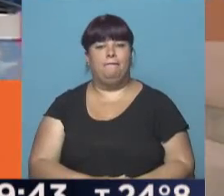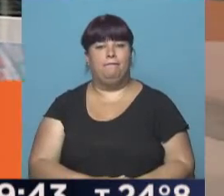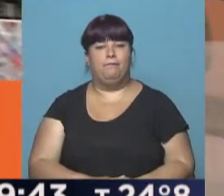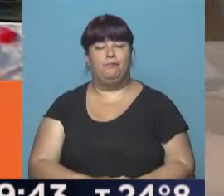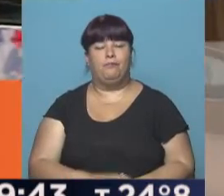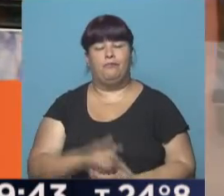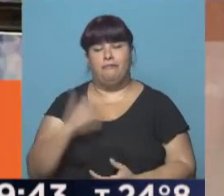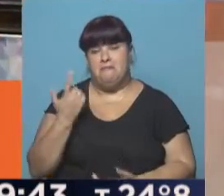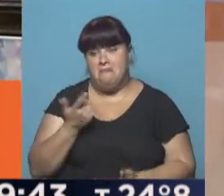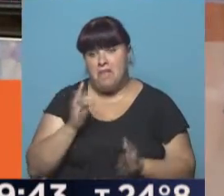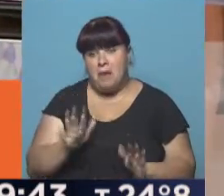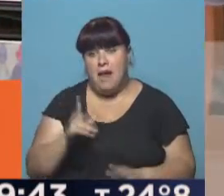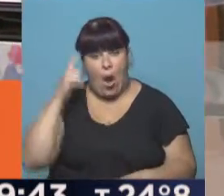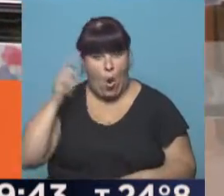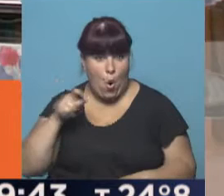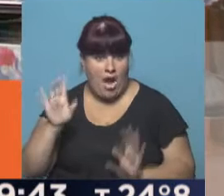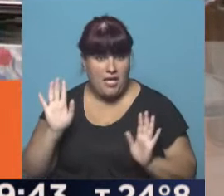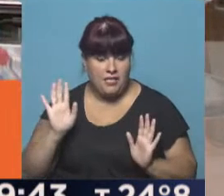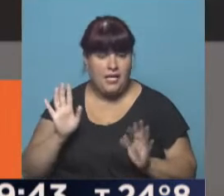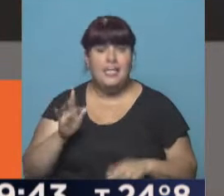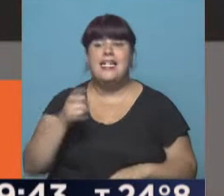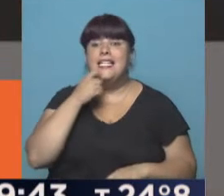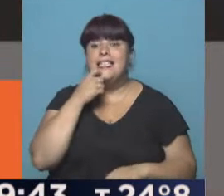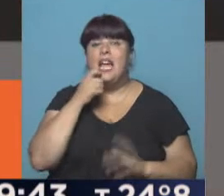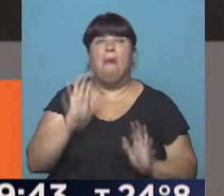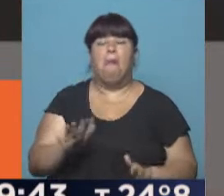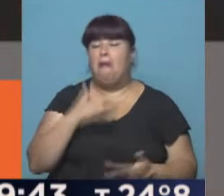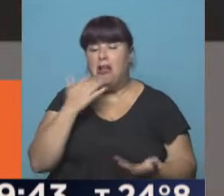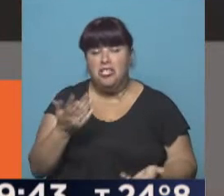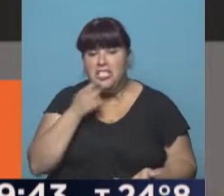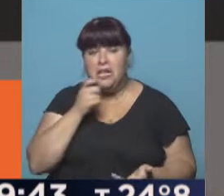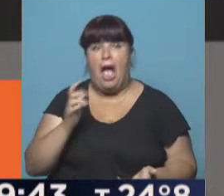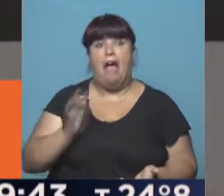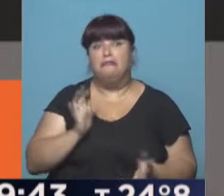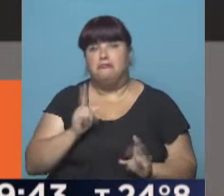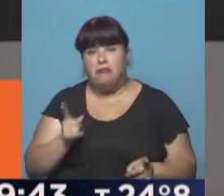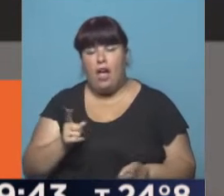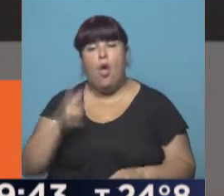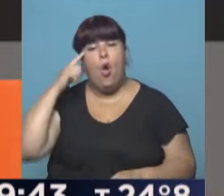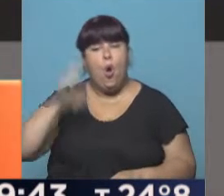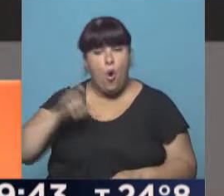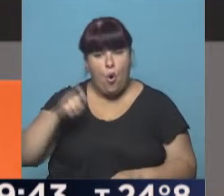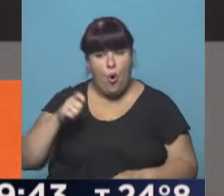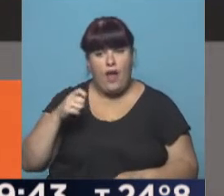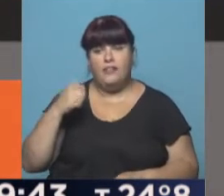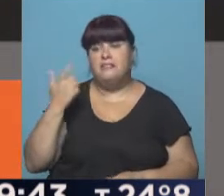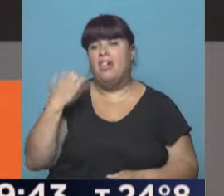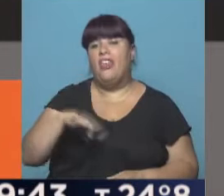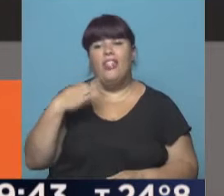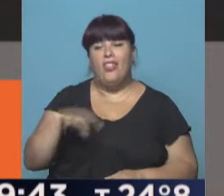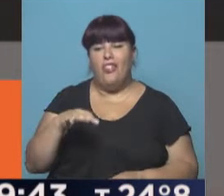impactará en los jueces si es que impacta yo no sé si impacta en los jueces tienen que